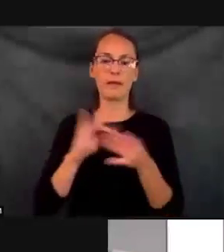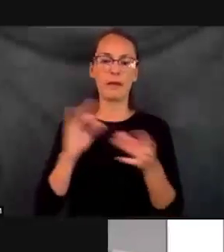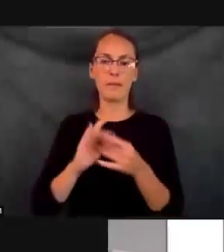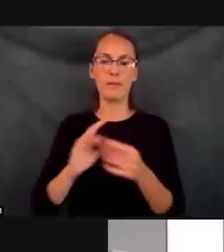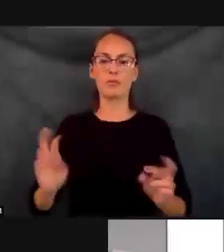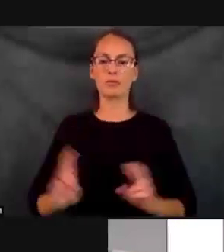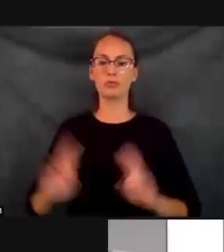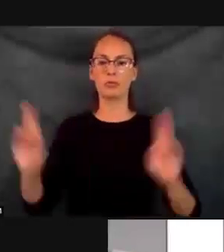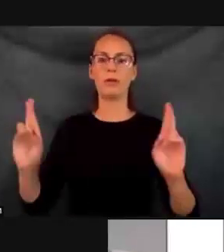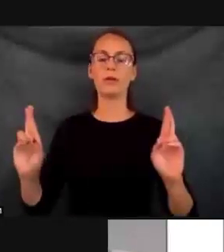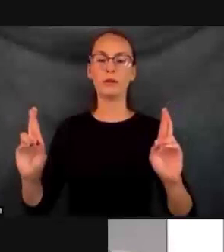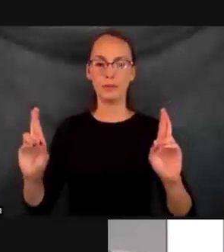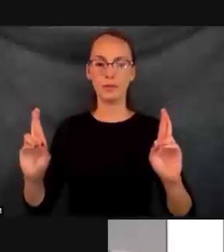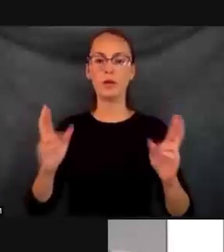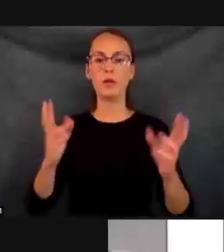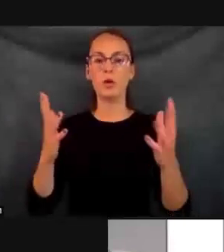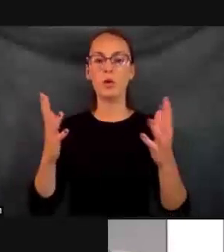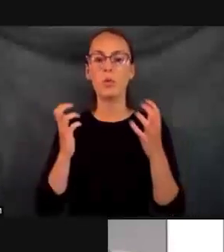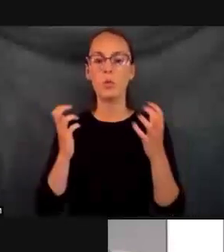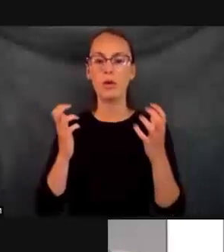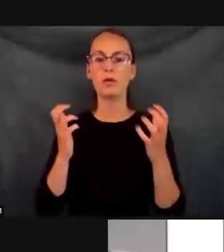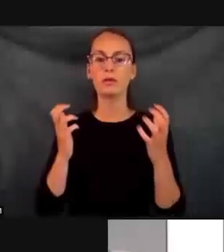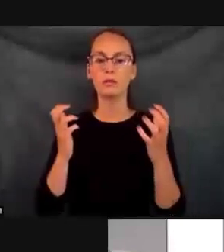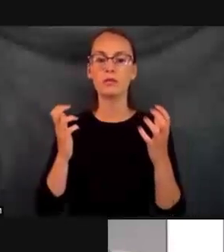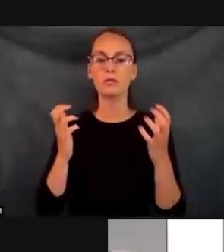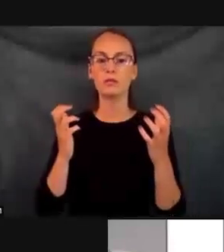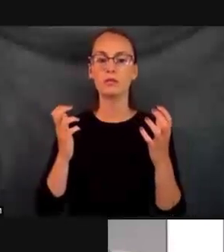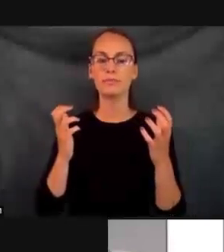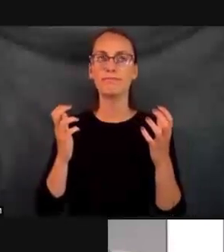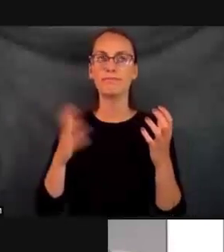Todavía no tengo listo mis comentarios.